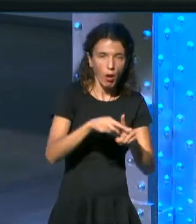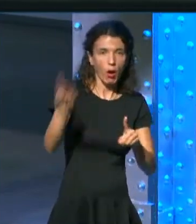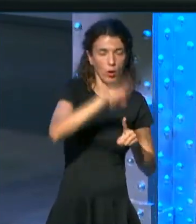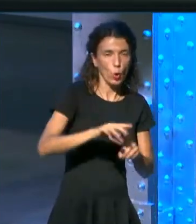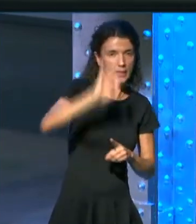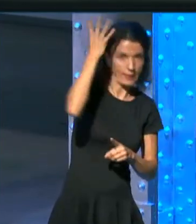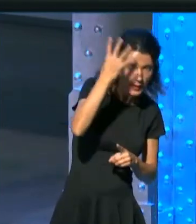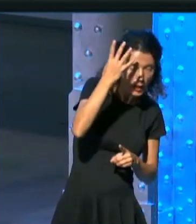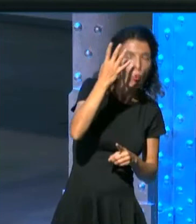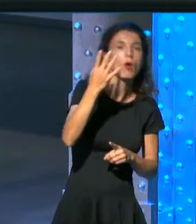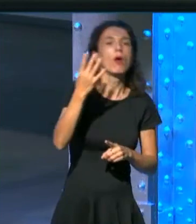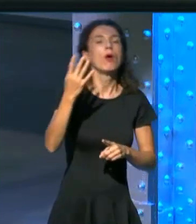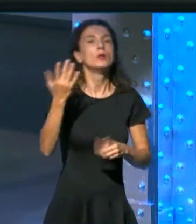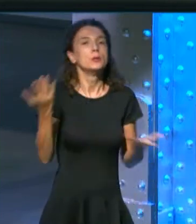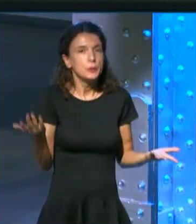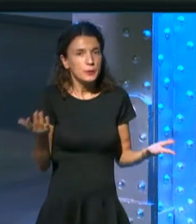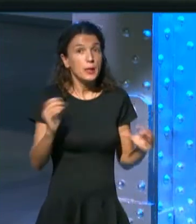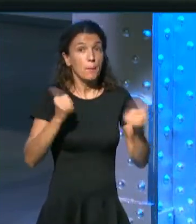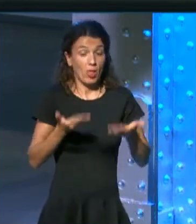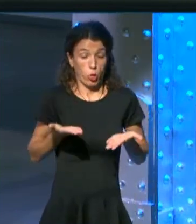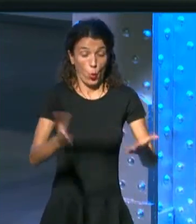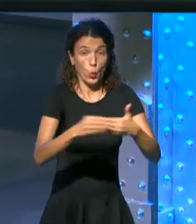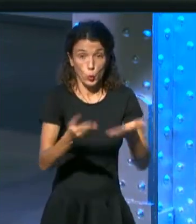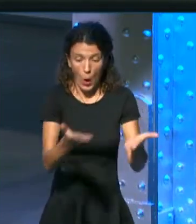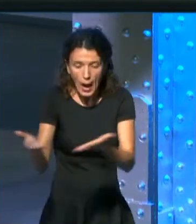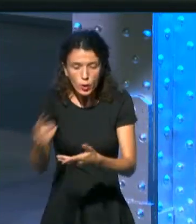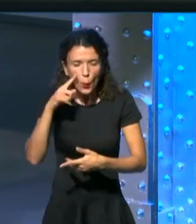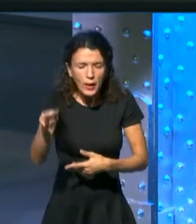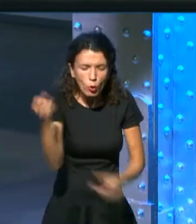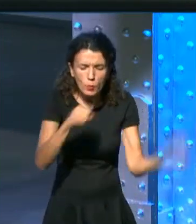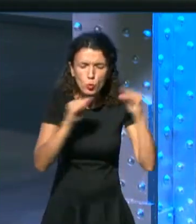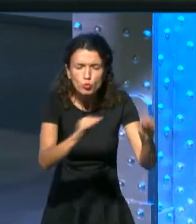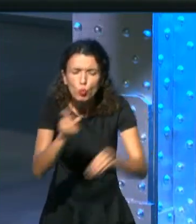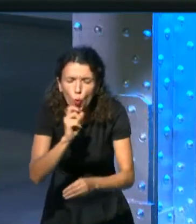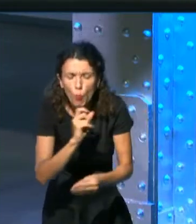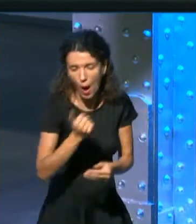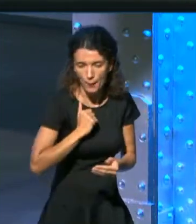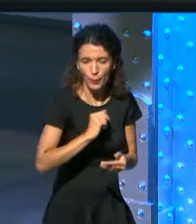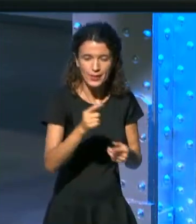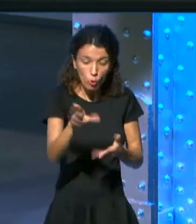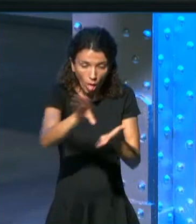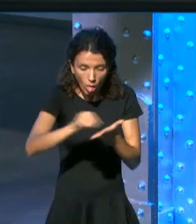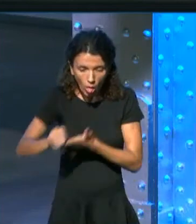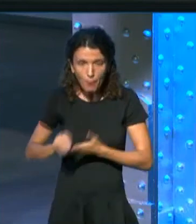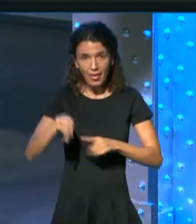ideo, lo pongo en manos de los usuarios, observo el comportamiento y voy corrigiendo. Pues esto es un ejemplo de una